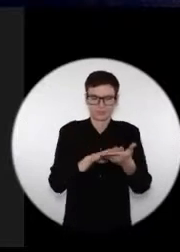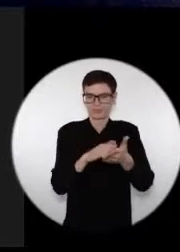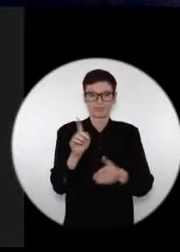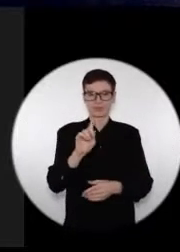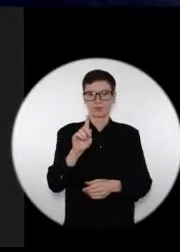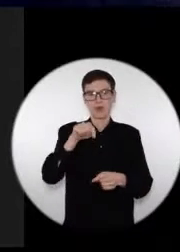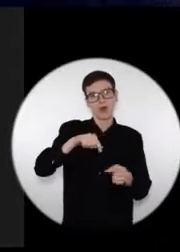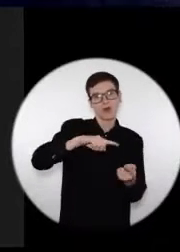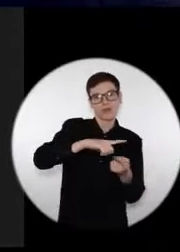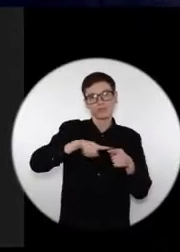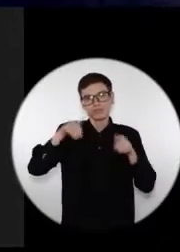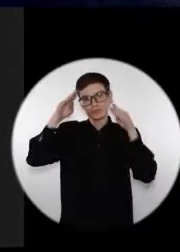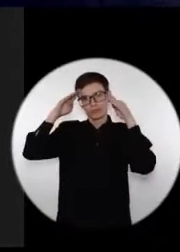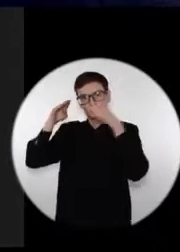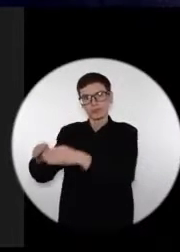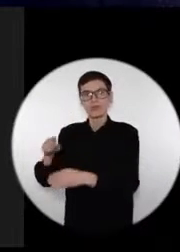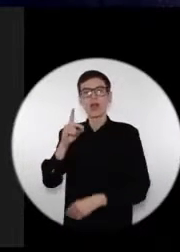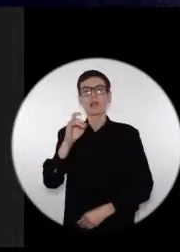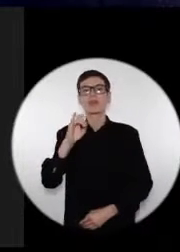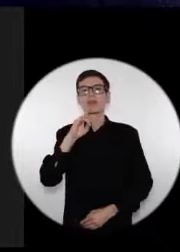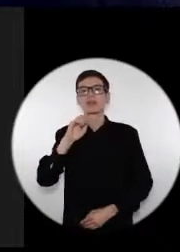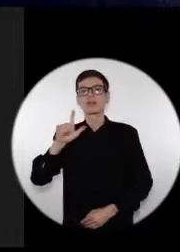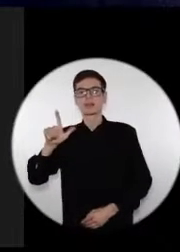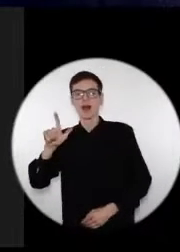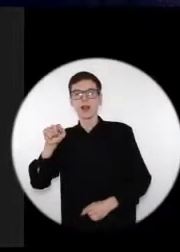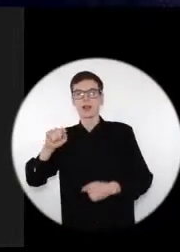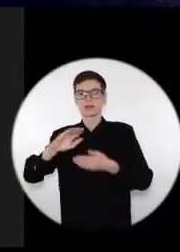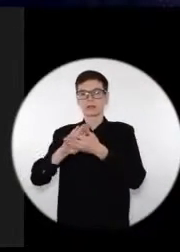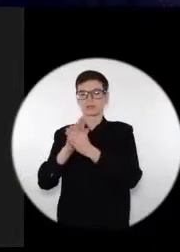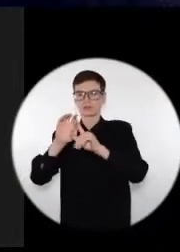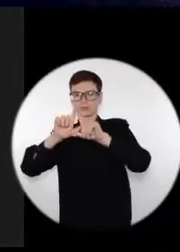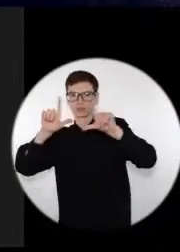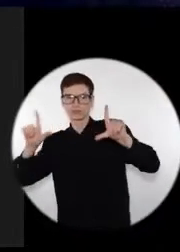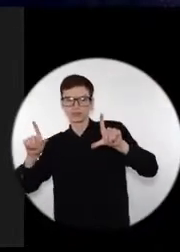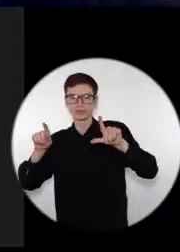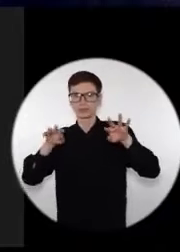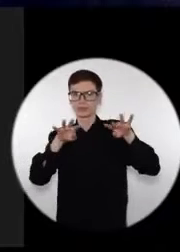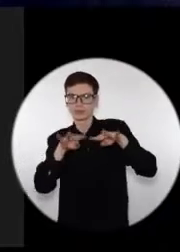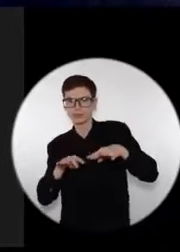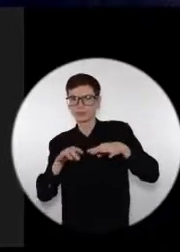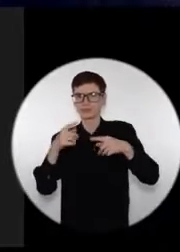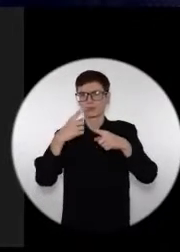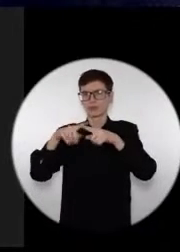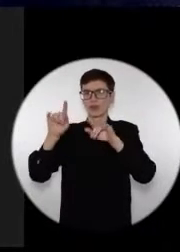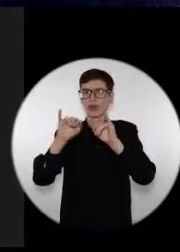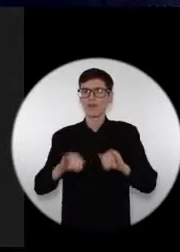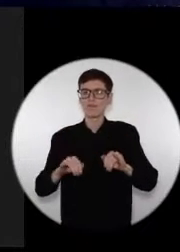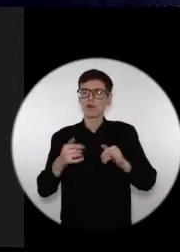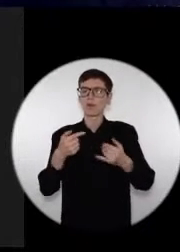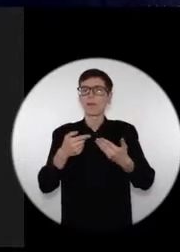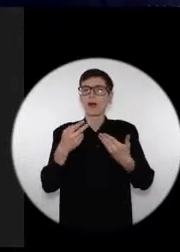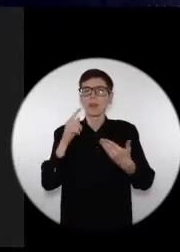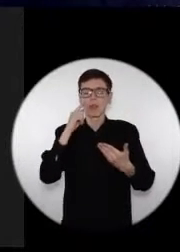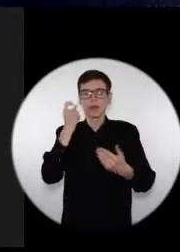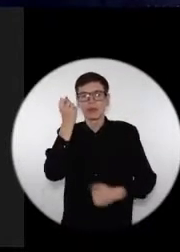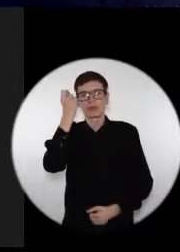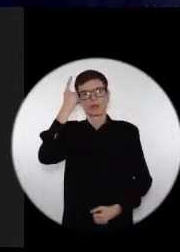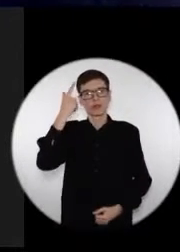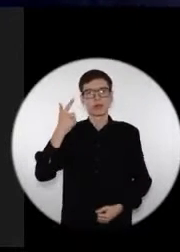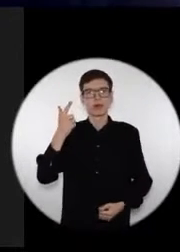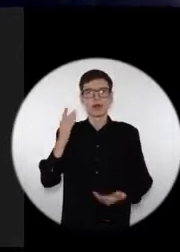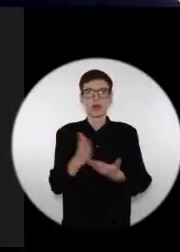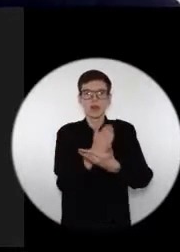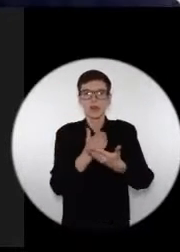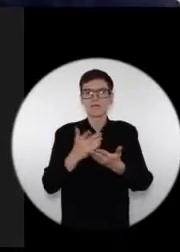sino que volcamos el foco en todo lo que sea digital todo lo que sean otras expresiones formas de conseguir